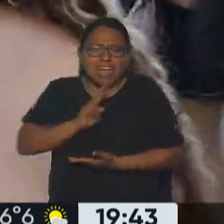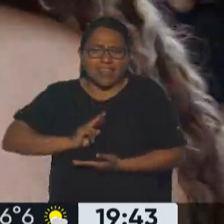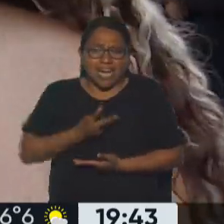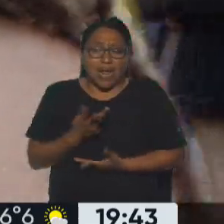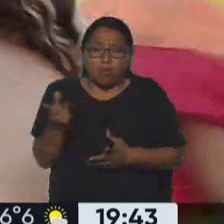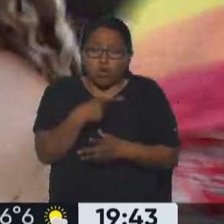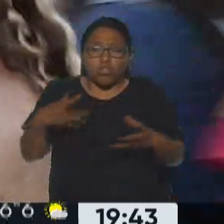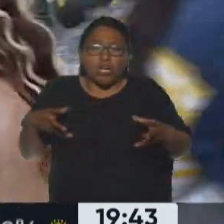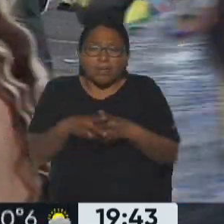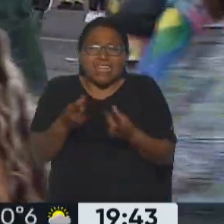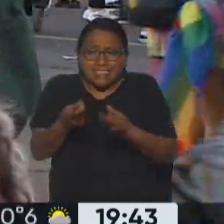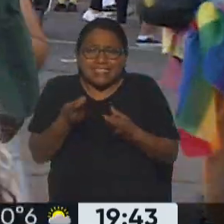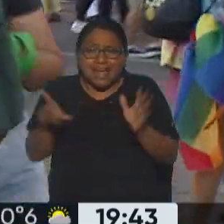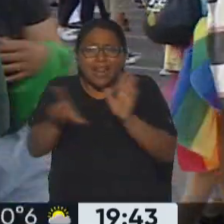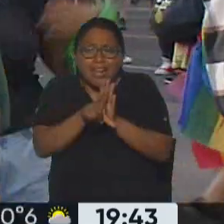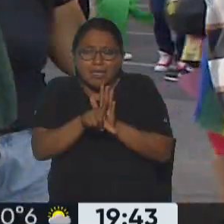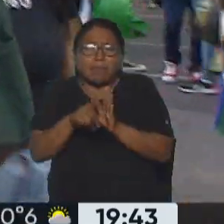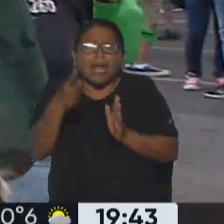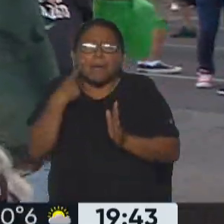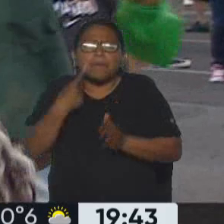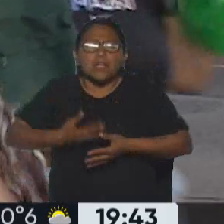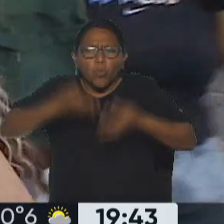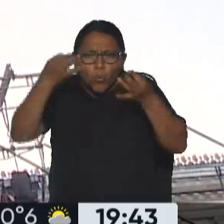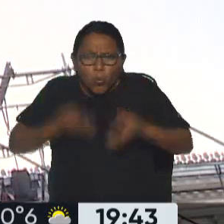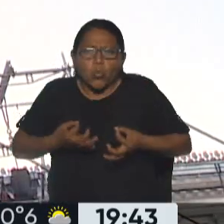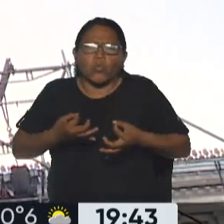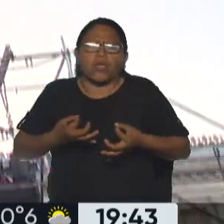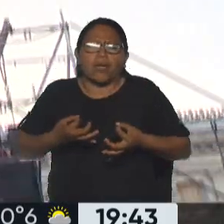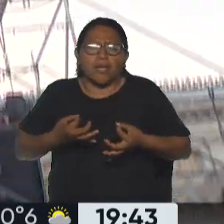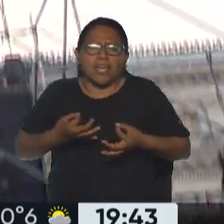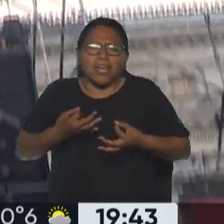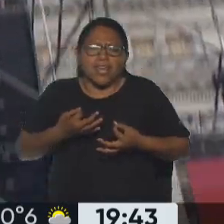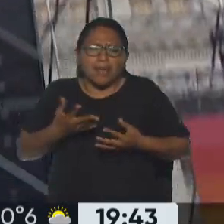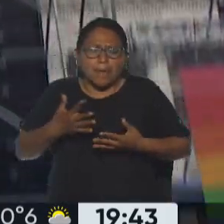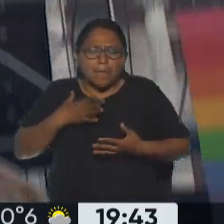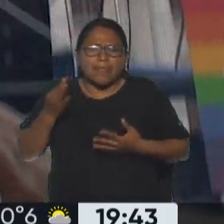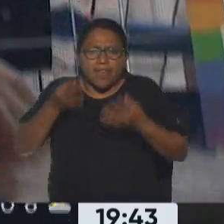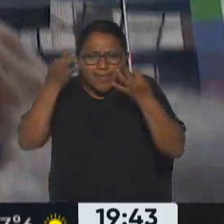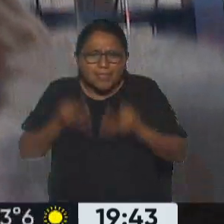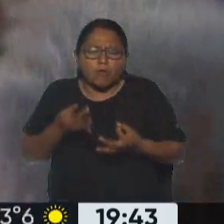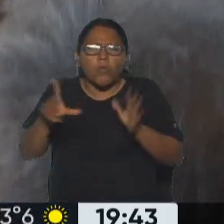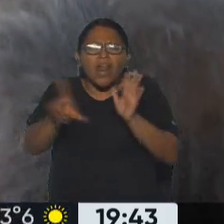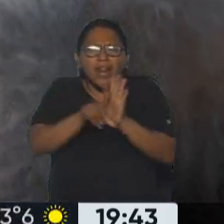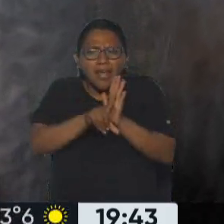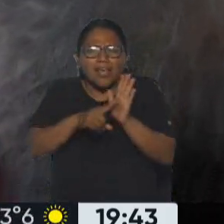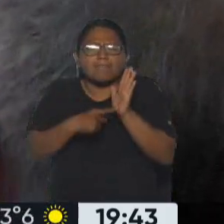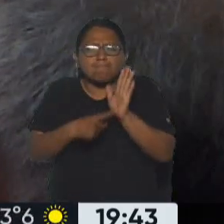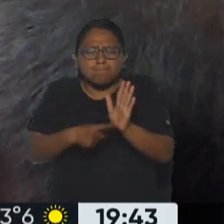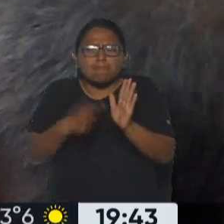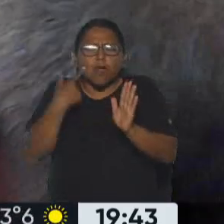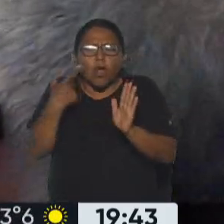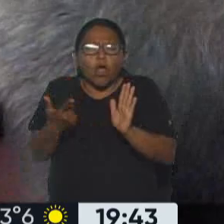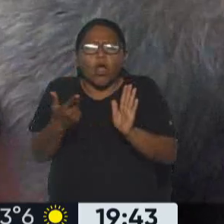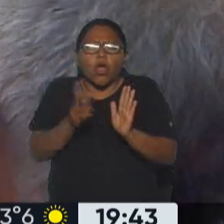colectivo necesita esa ley. Esa ley para vivir justamente, esa ley para vivir dignamente, una ley donde realmente no saques